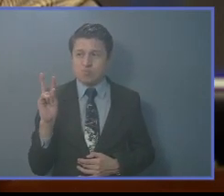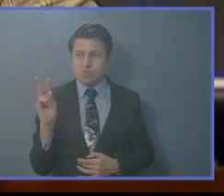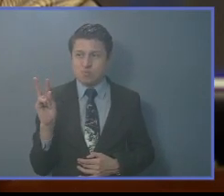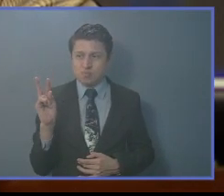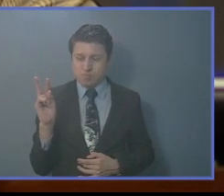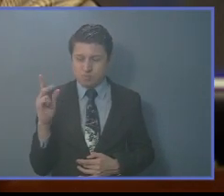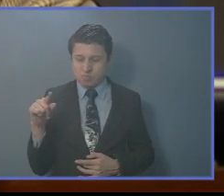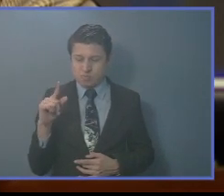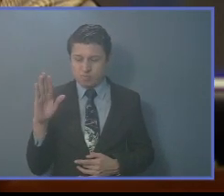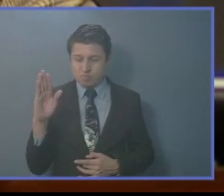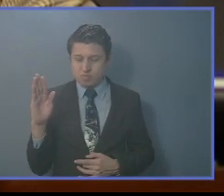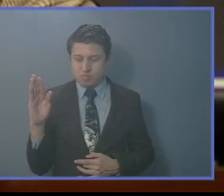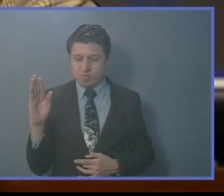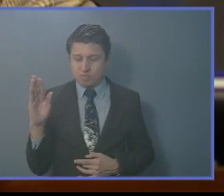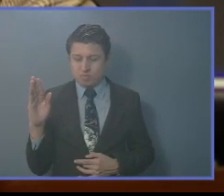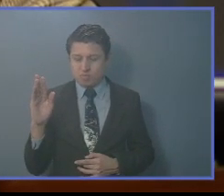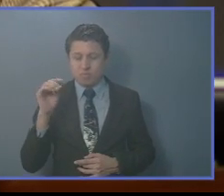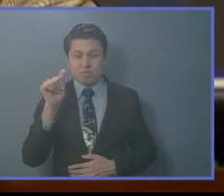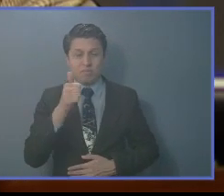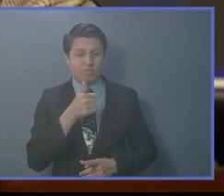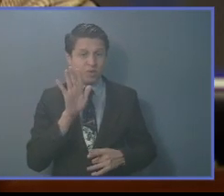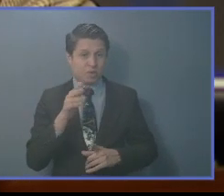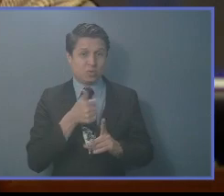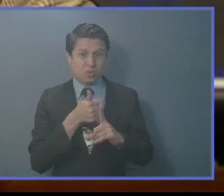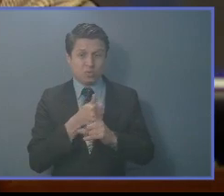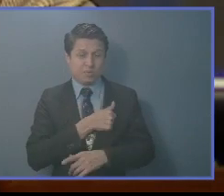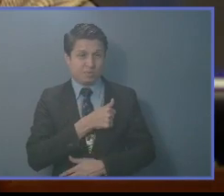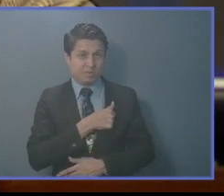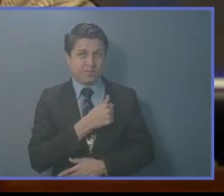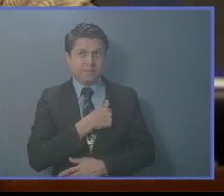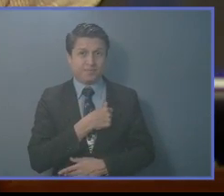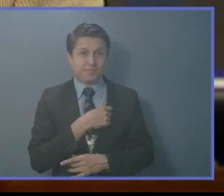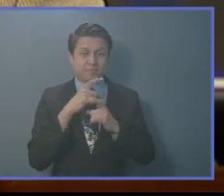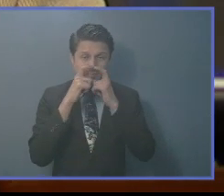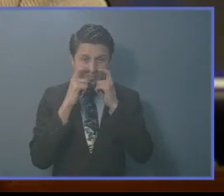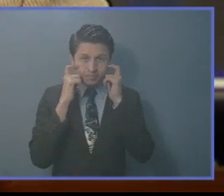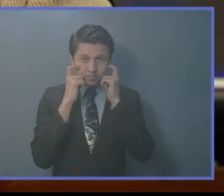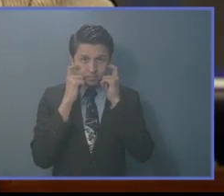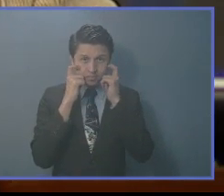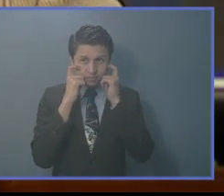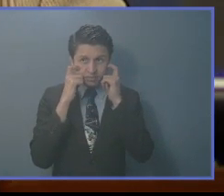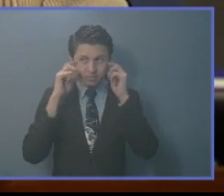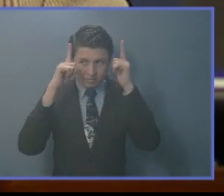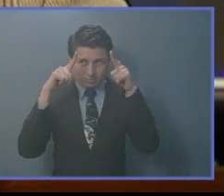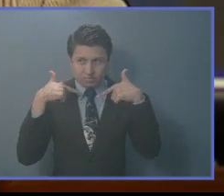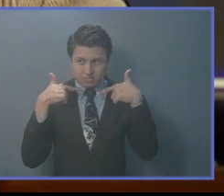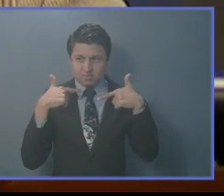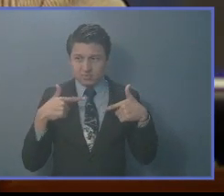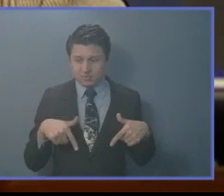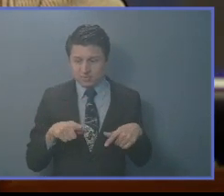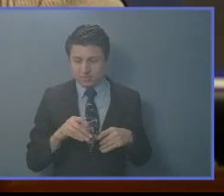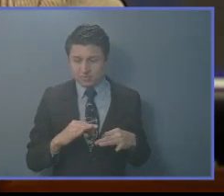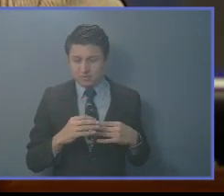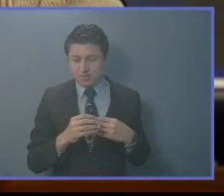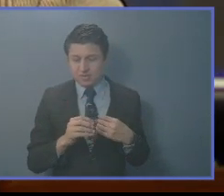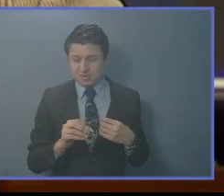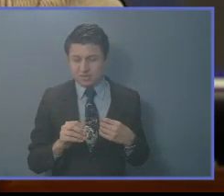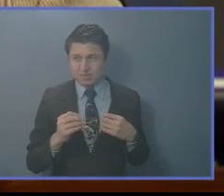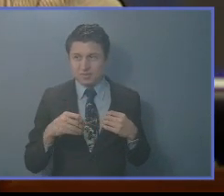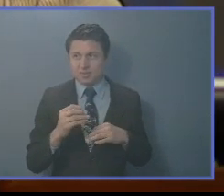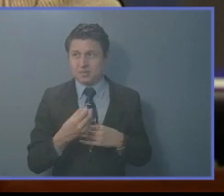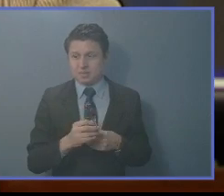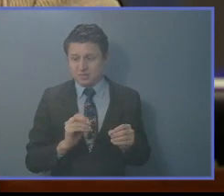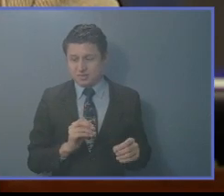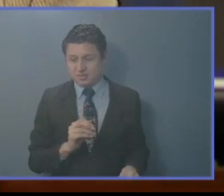Será de uso obligatorio para el conductor y pasajeros el uso de mascarilla. 3. Mantener desinfectadas las unidades al menos 2 veces al